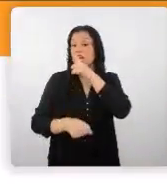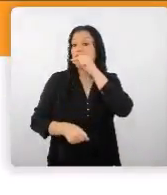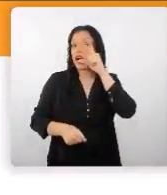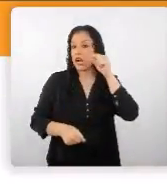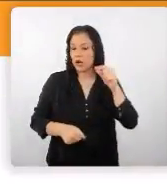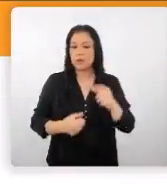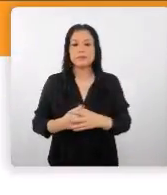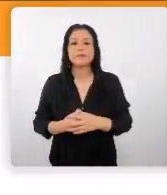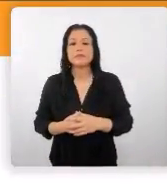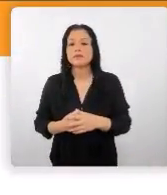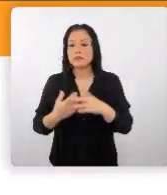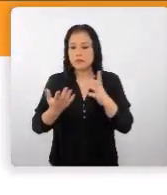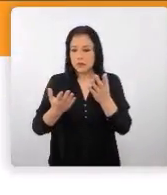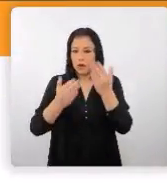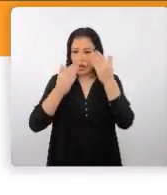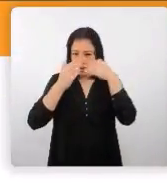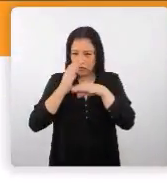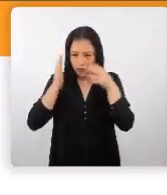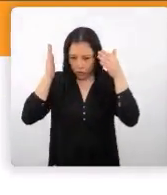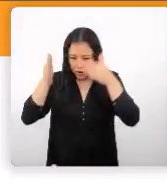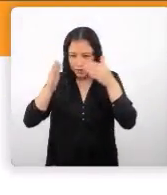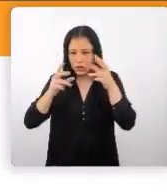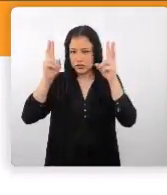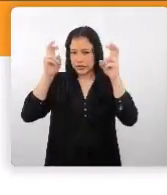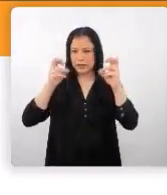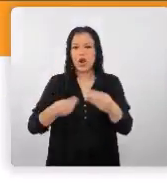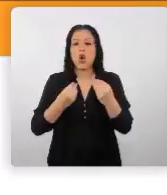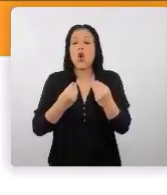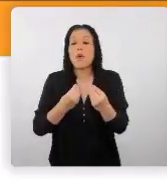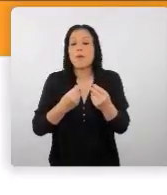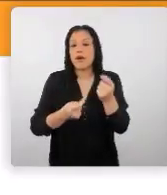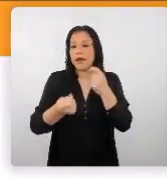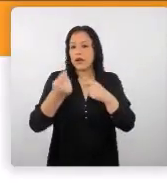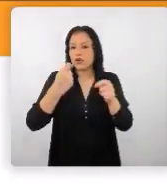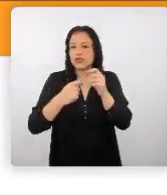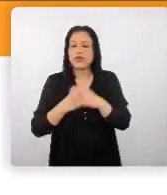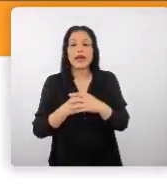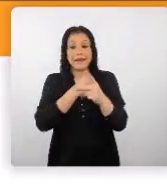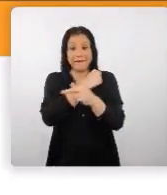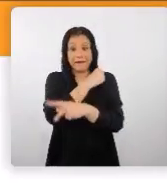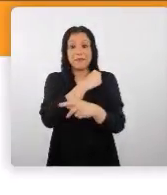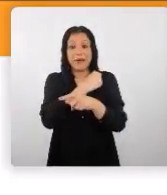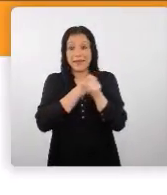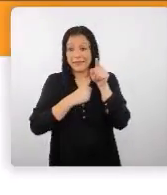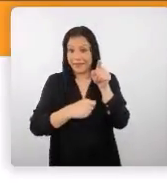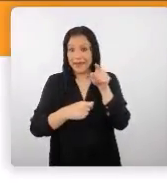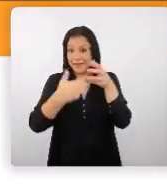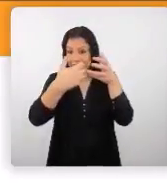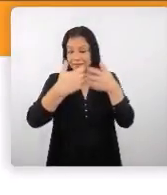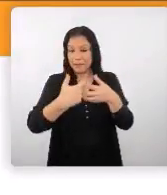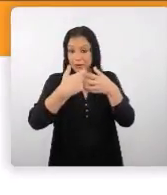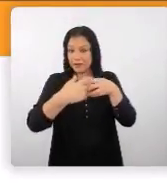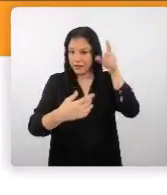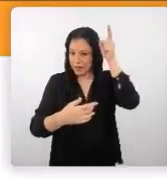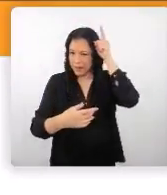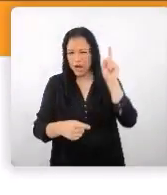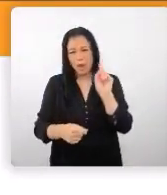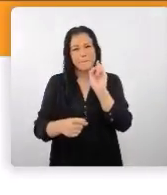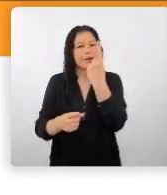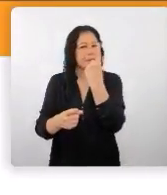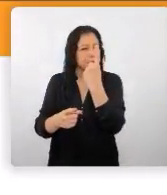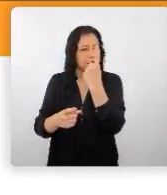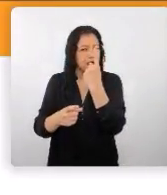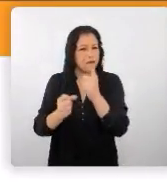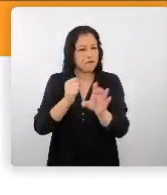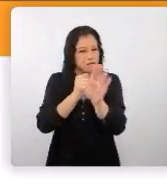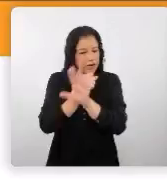Pues entrando ya al tema sobre cómo negociar en el mercado alemán, lo primero que hay que tener en cuenta es